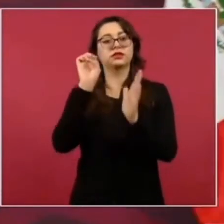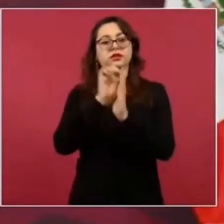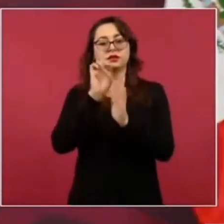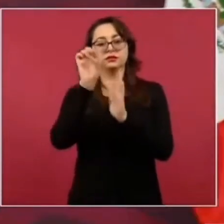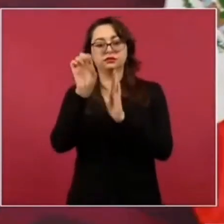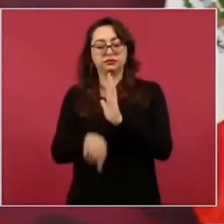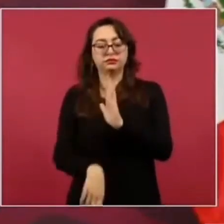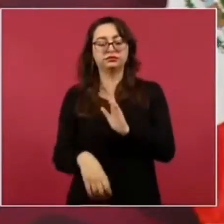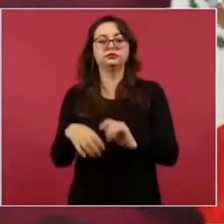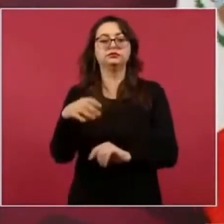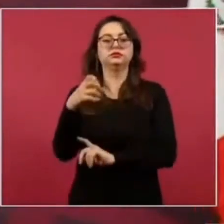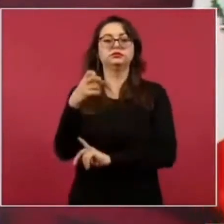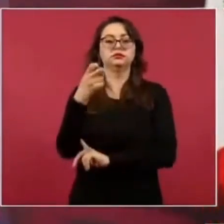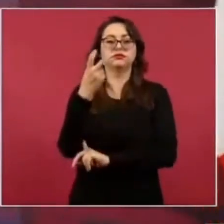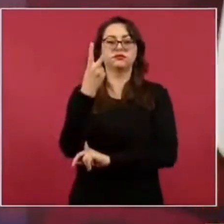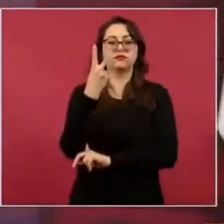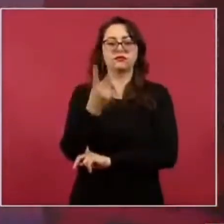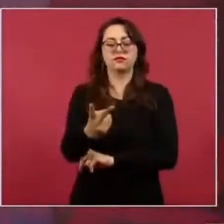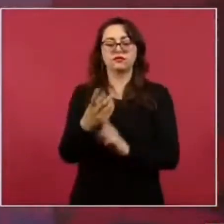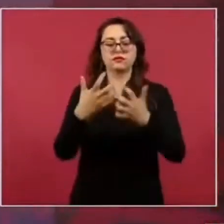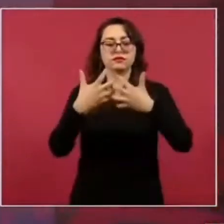2 plantas